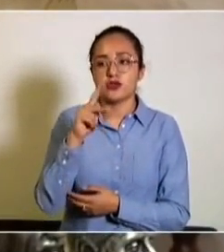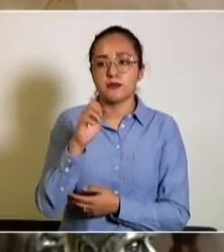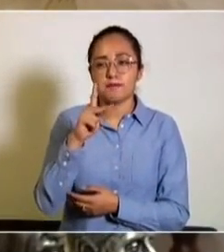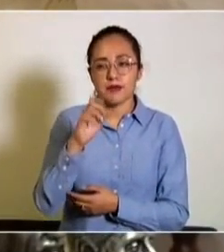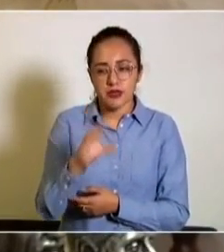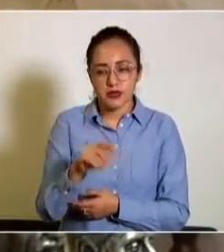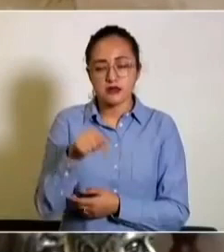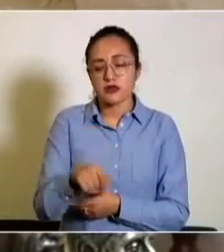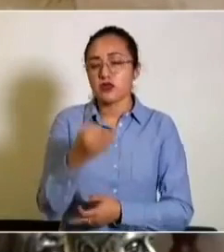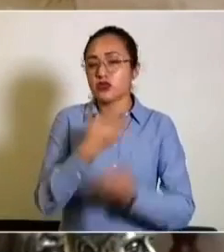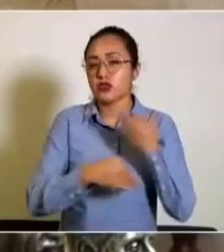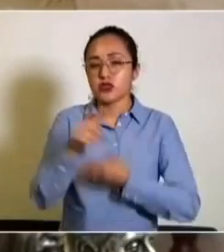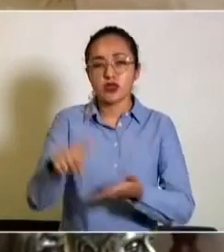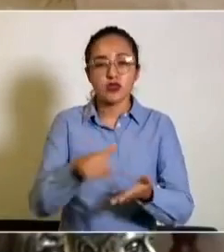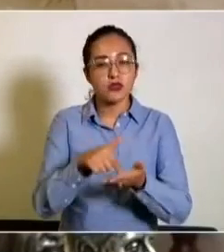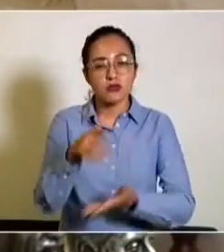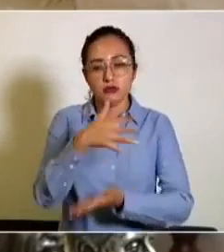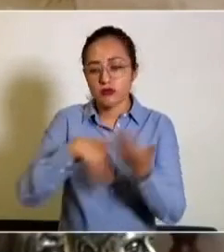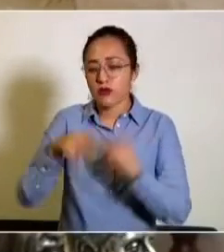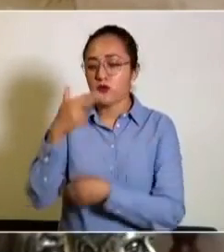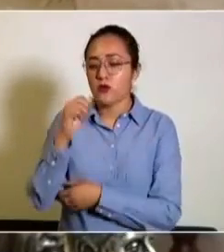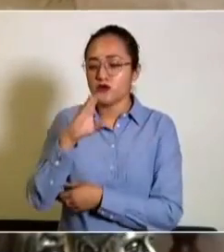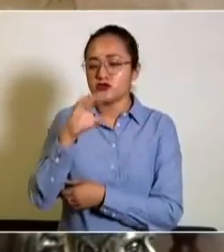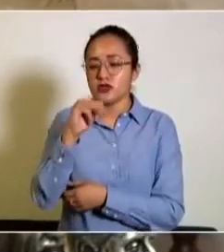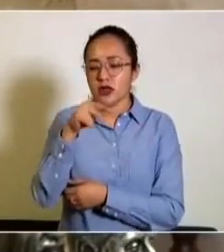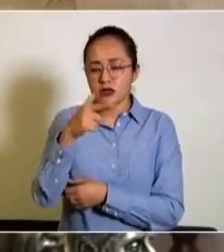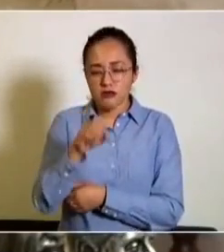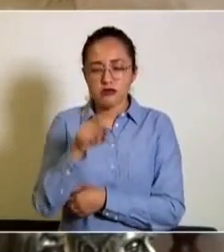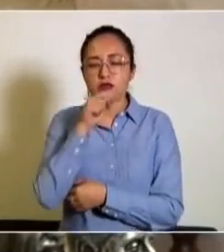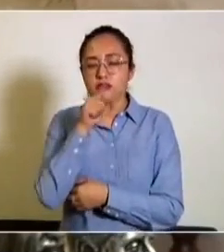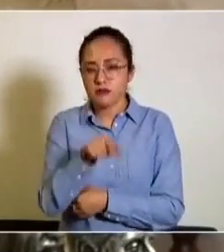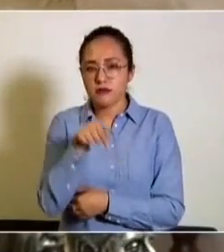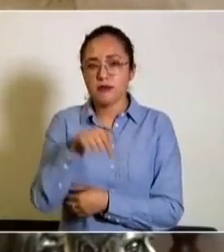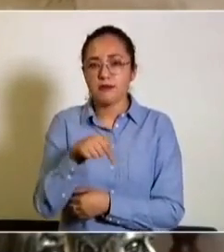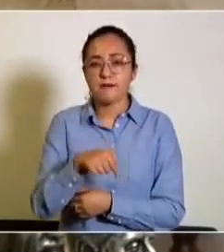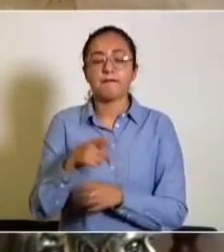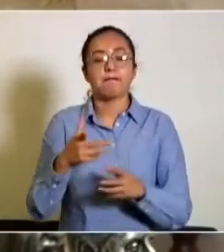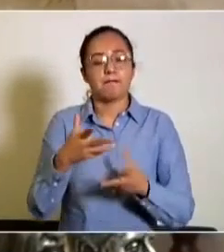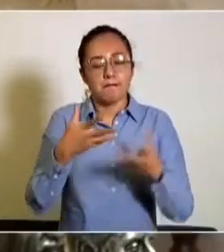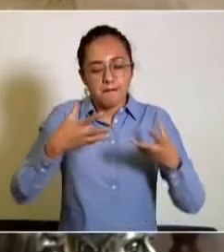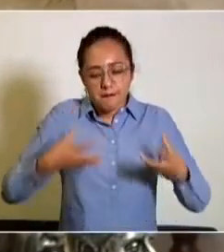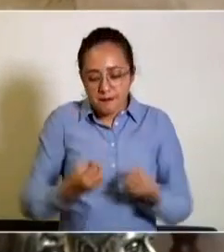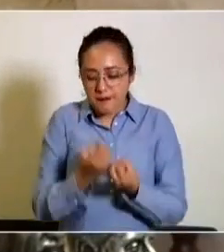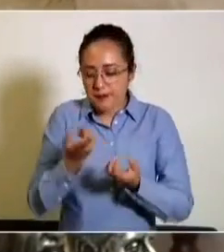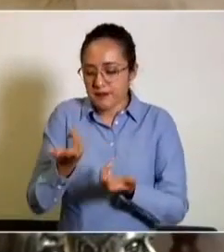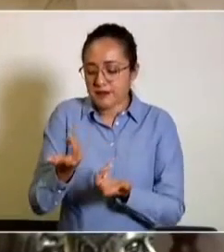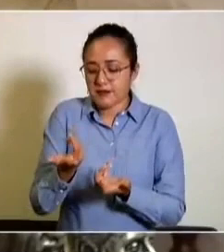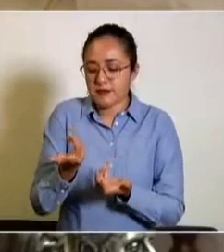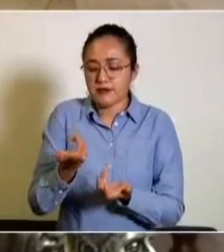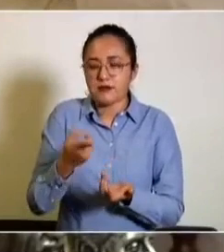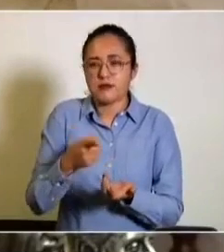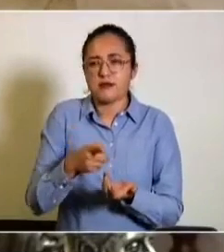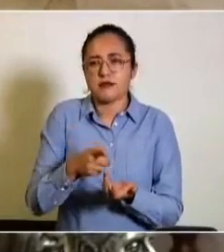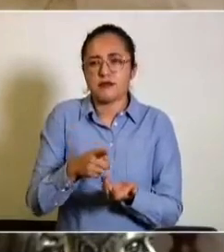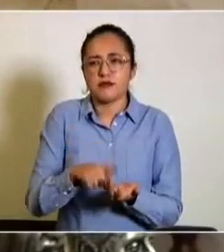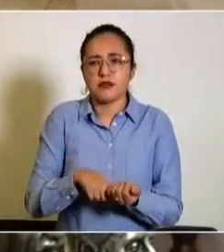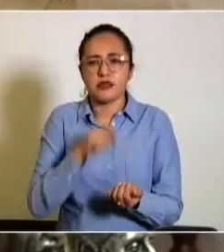y toda esa zona huauchinango la acumulación y él